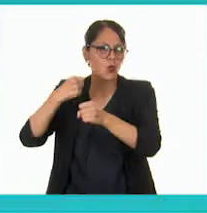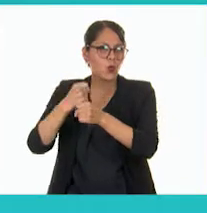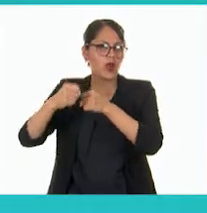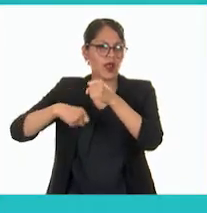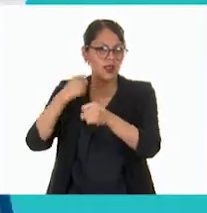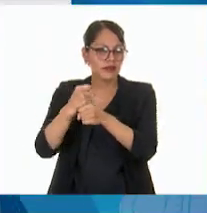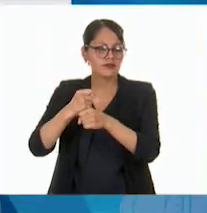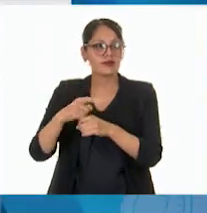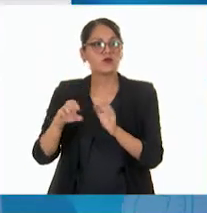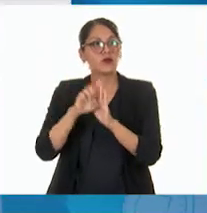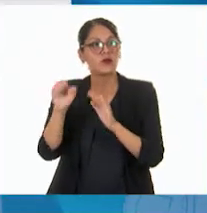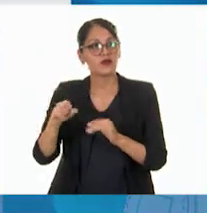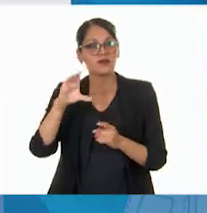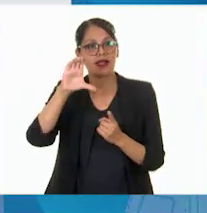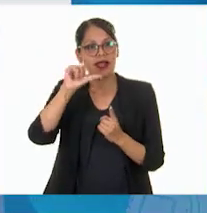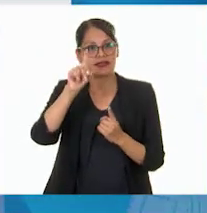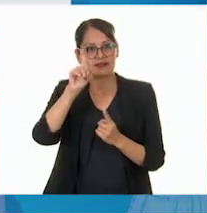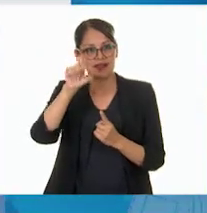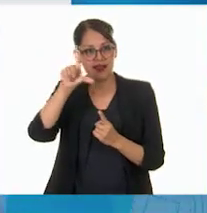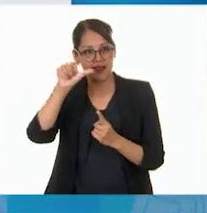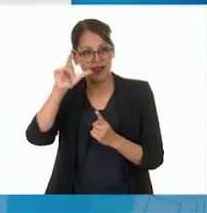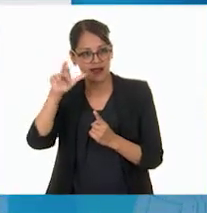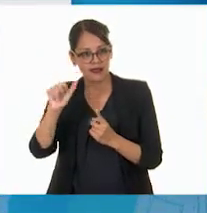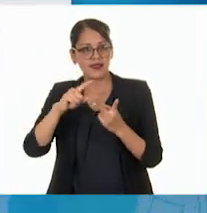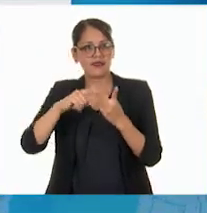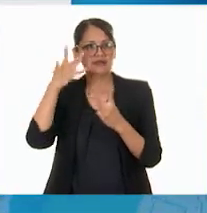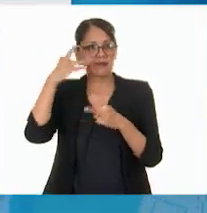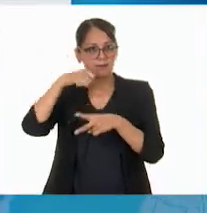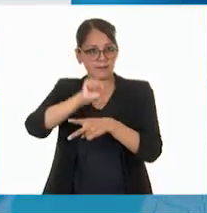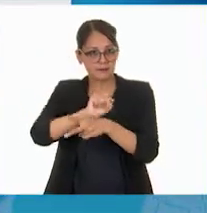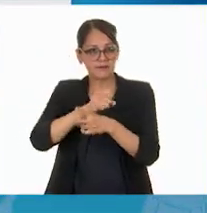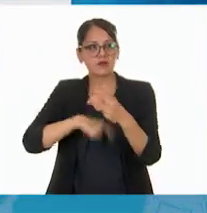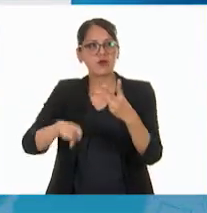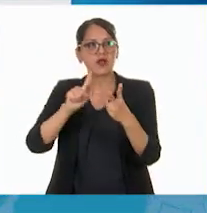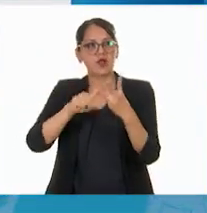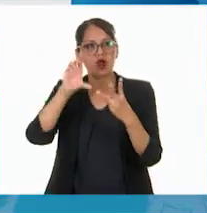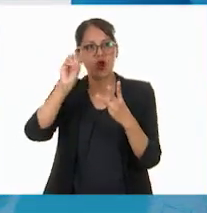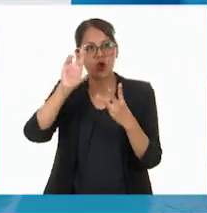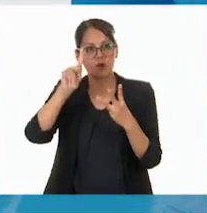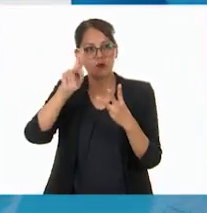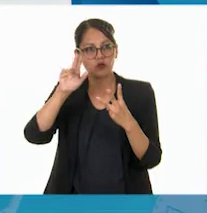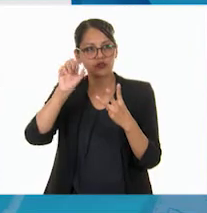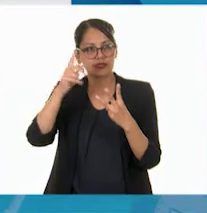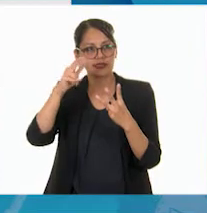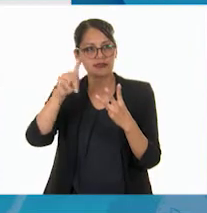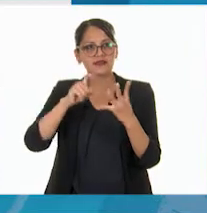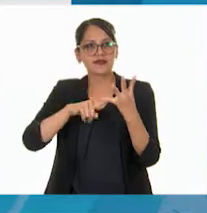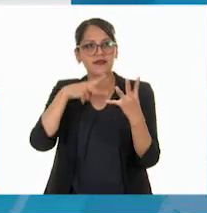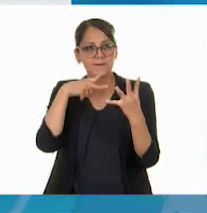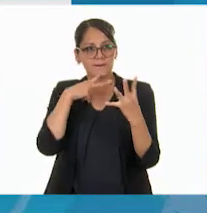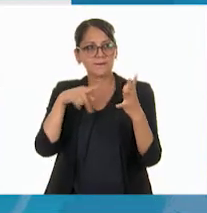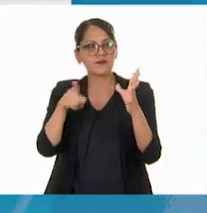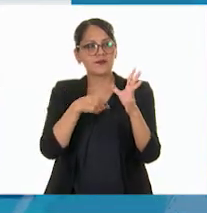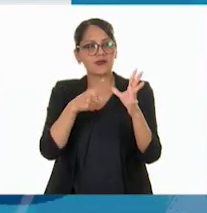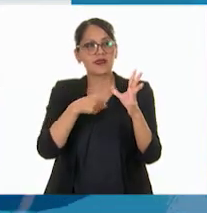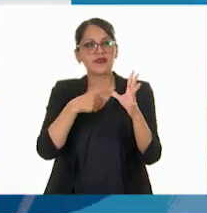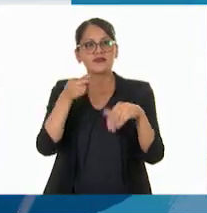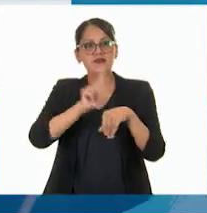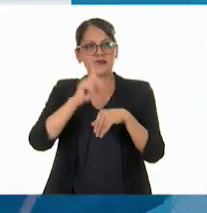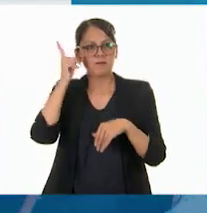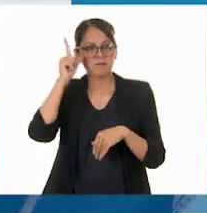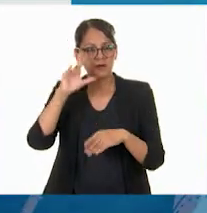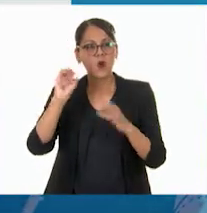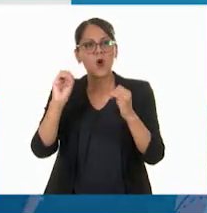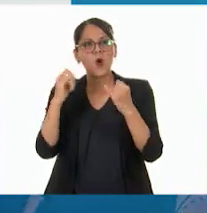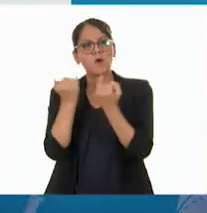Tenemos, por ejemplo, la Candelaria, la Semana Santa, Corpus Christi, Navidad, el Día de la Virgen o